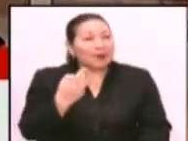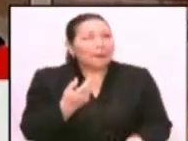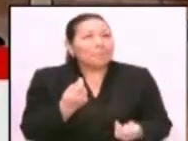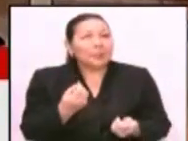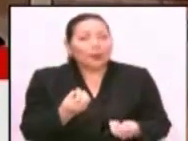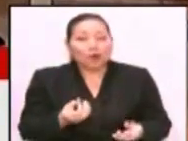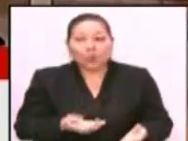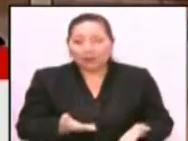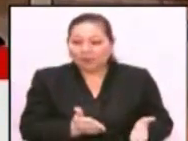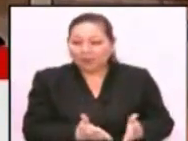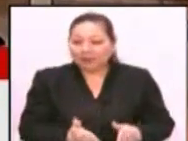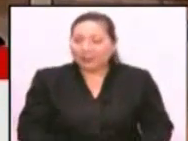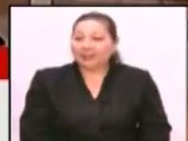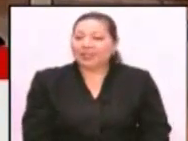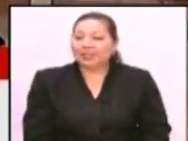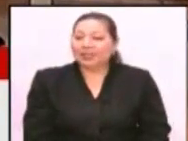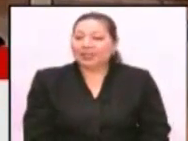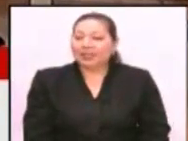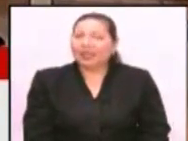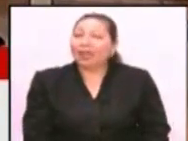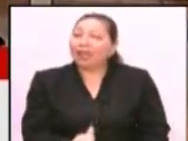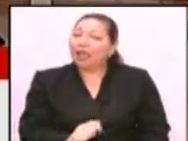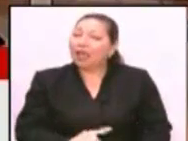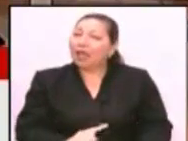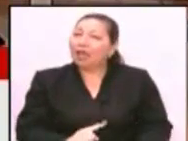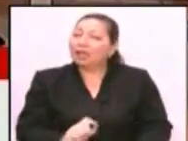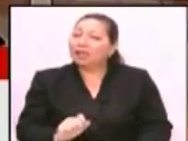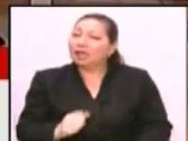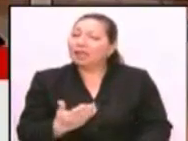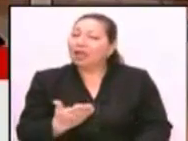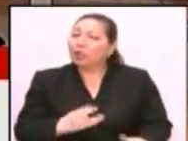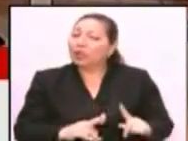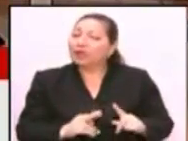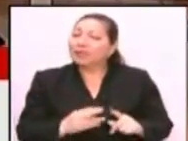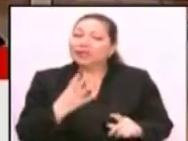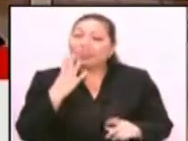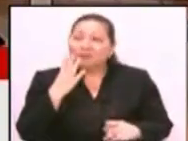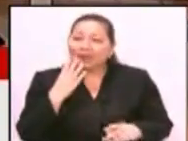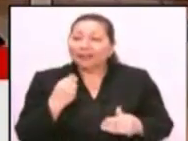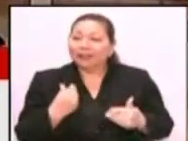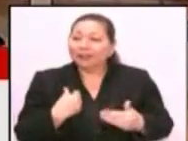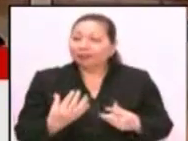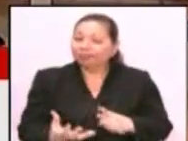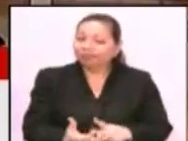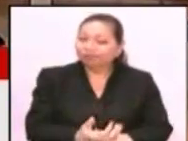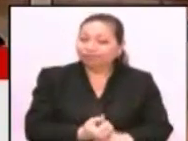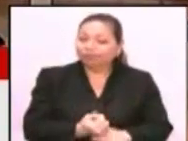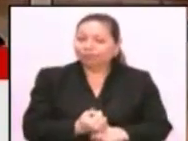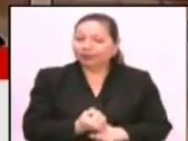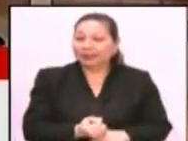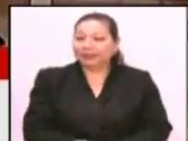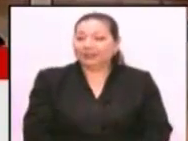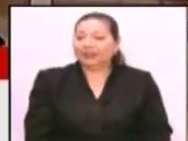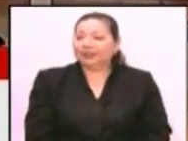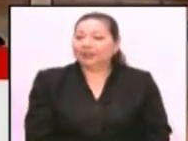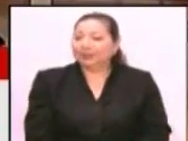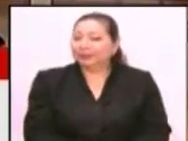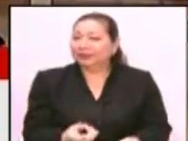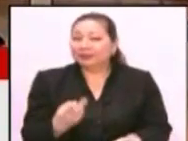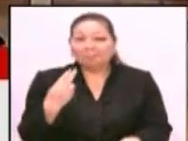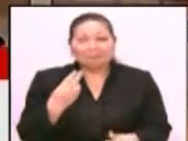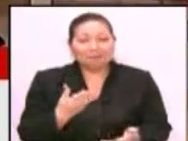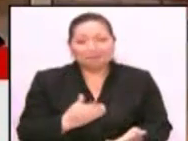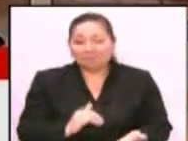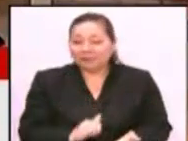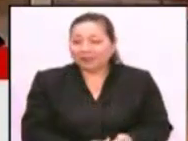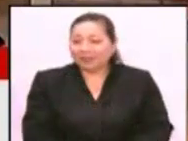mecanismo adecuado. De hecho, hay algunas experiencias que también deberíamos rescatar. Tengo una pésima memoria,